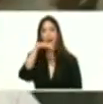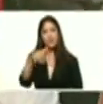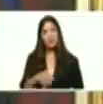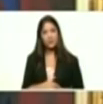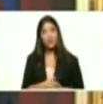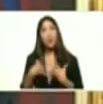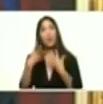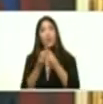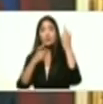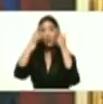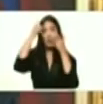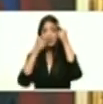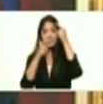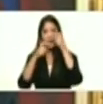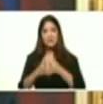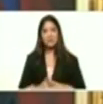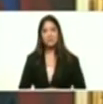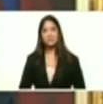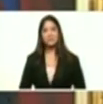junto a nuestro comandante Chávez,